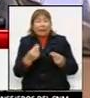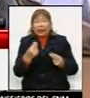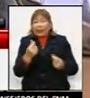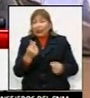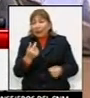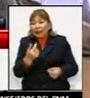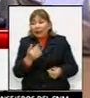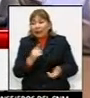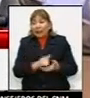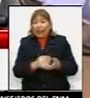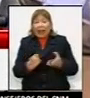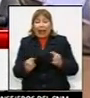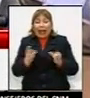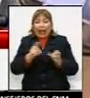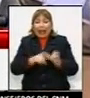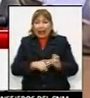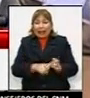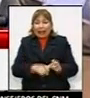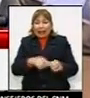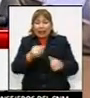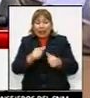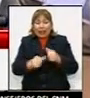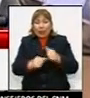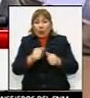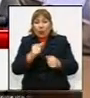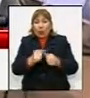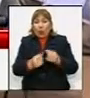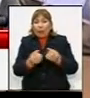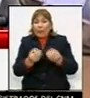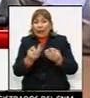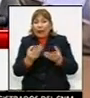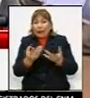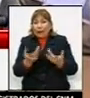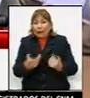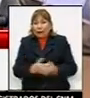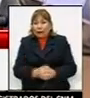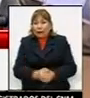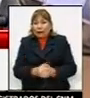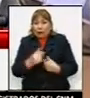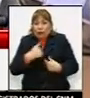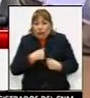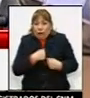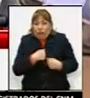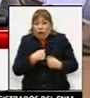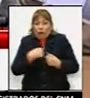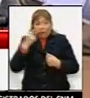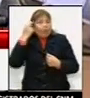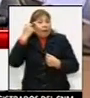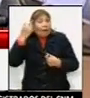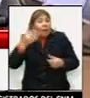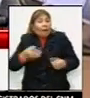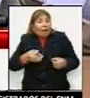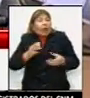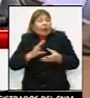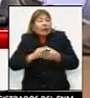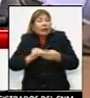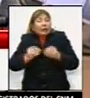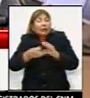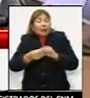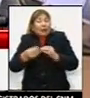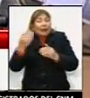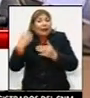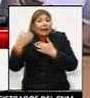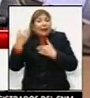de anclar el tema del número sobre algo que yo sí creo que puede ser el momento histórico, regresar